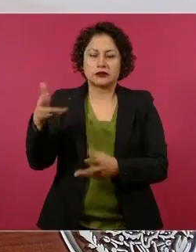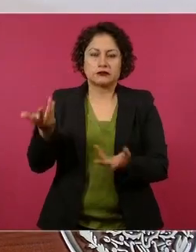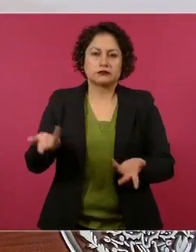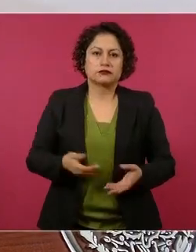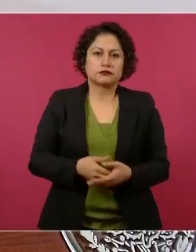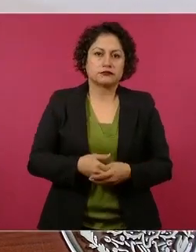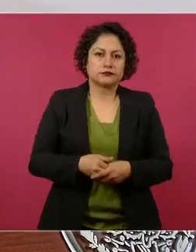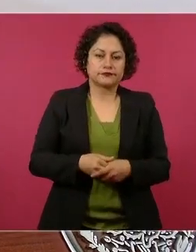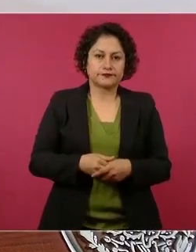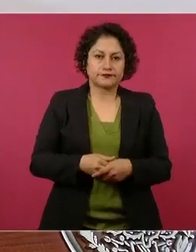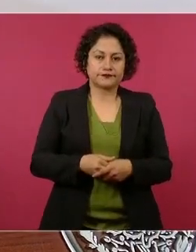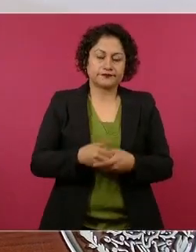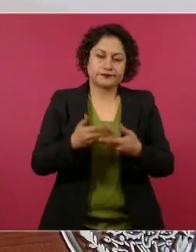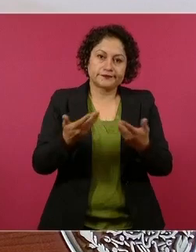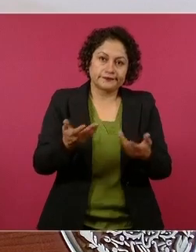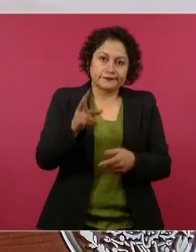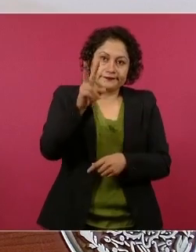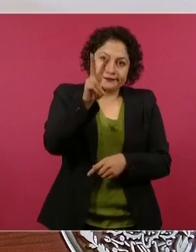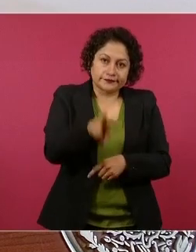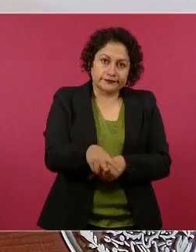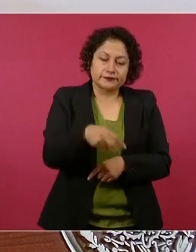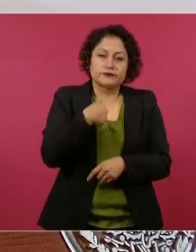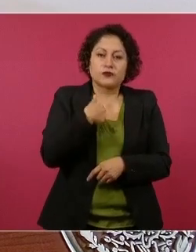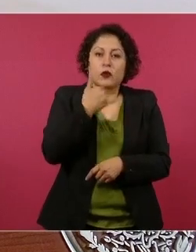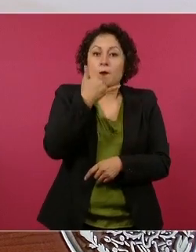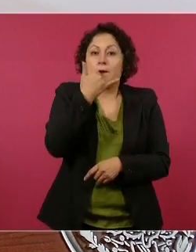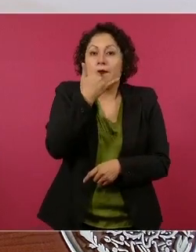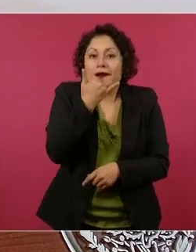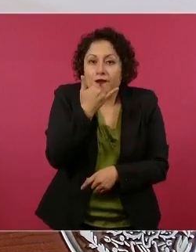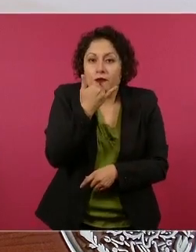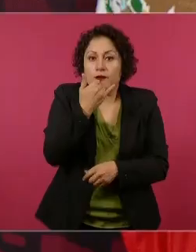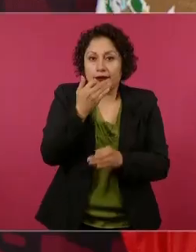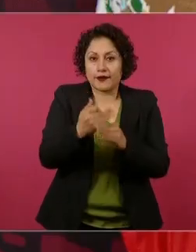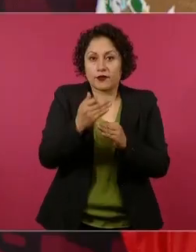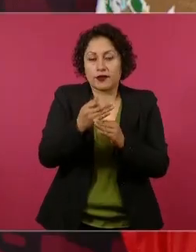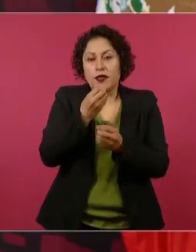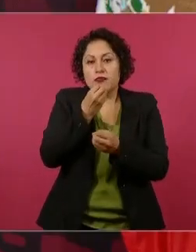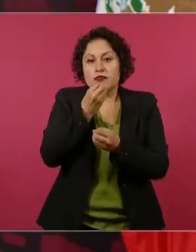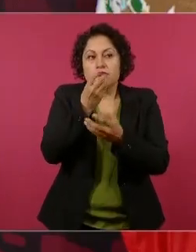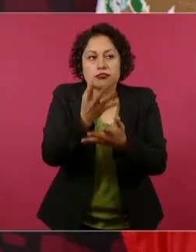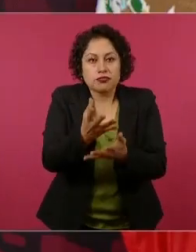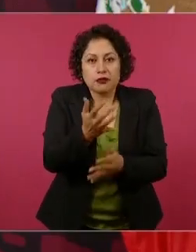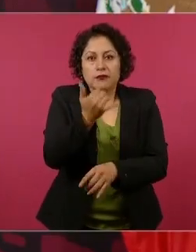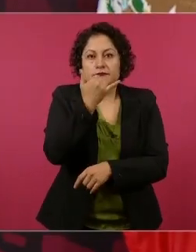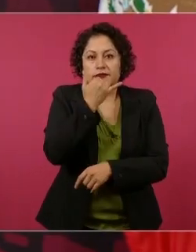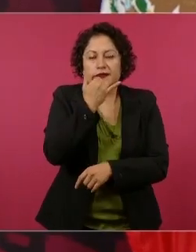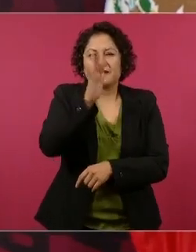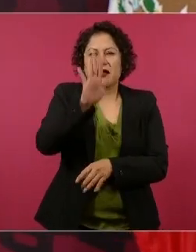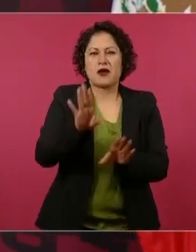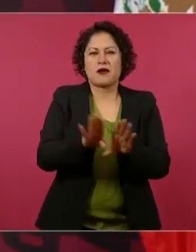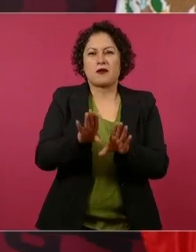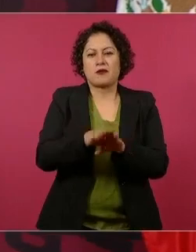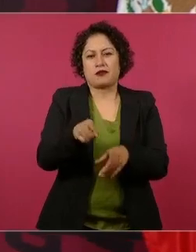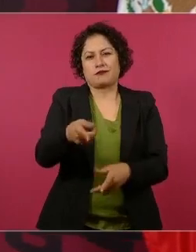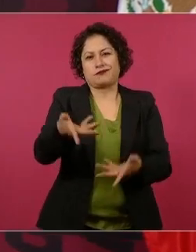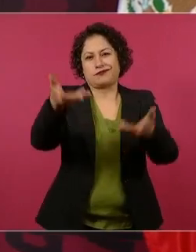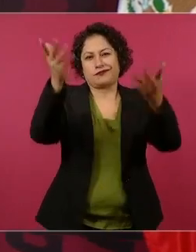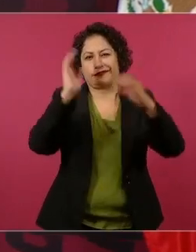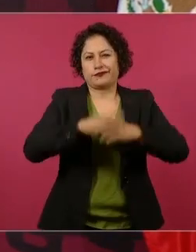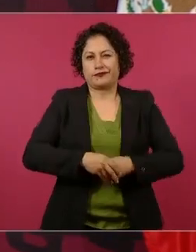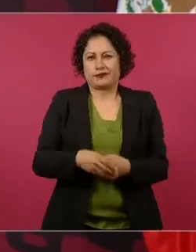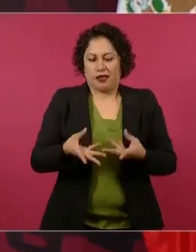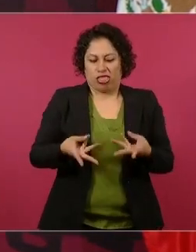Y ofrezco disculpa por estar diciendo estas cosas que parecen frívolas, ¿no? Pero